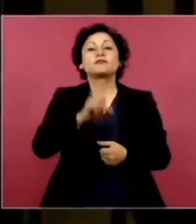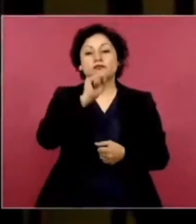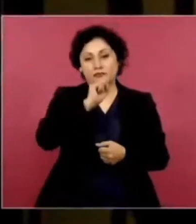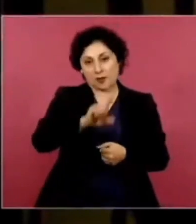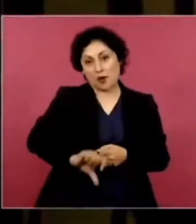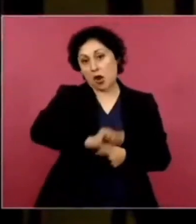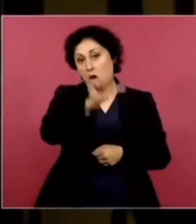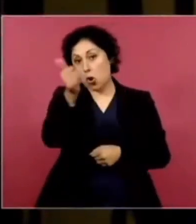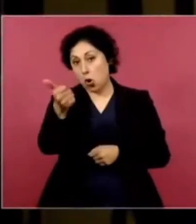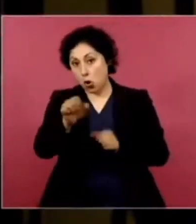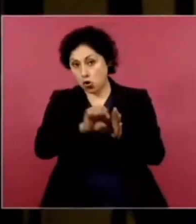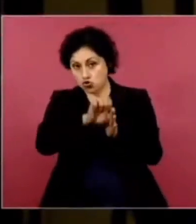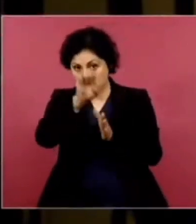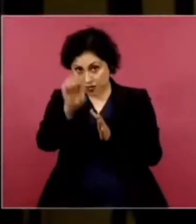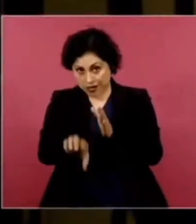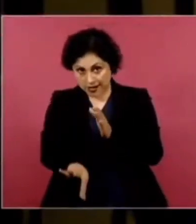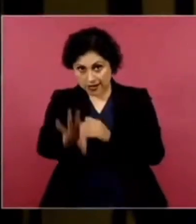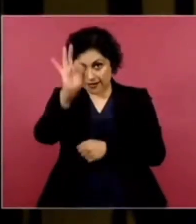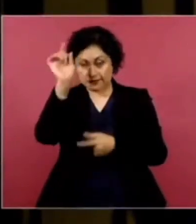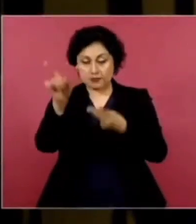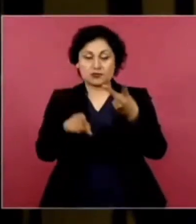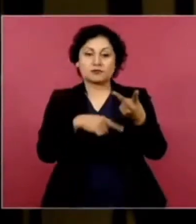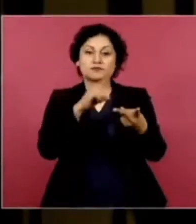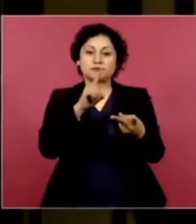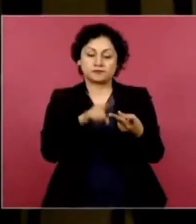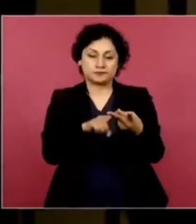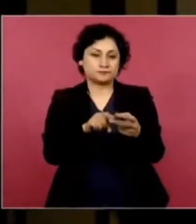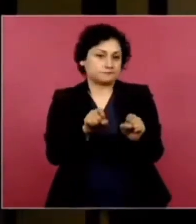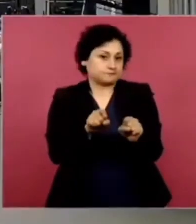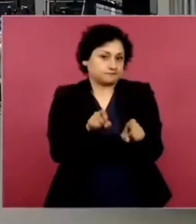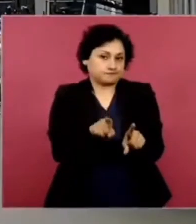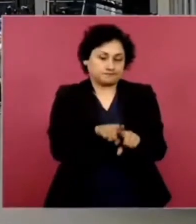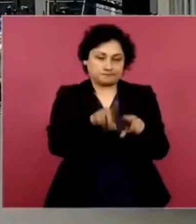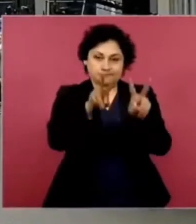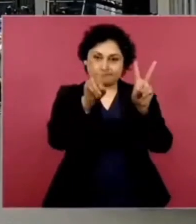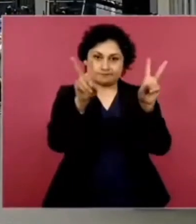otro ejemplo para hablar de esto.